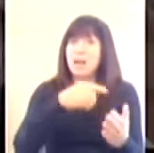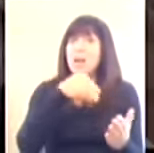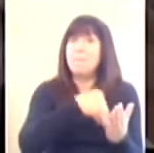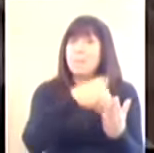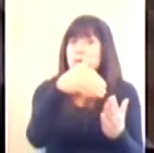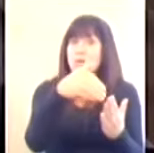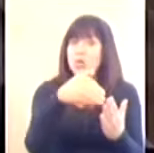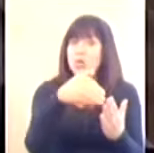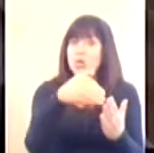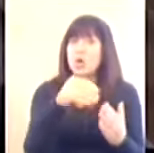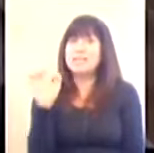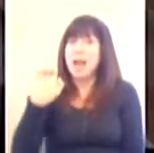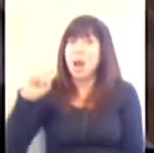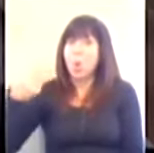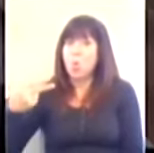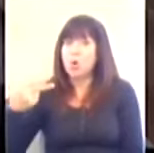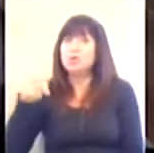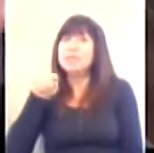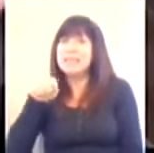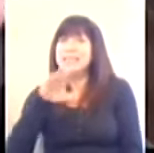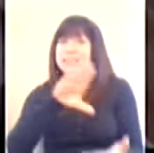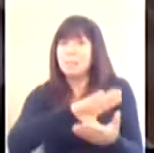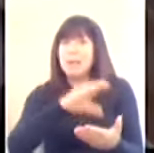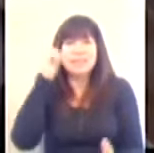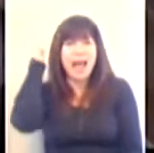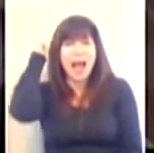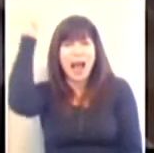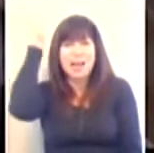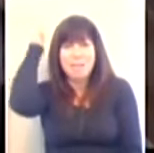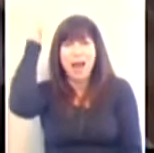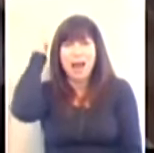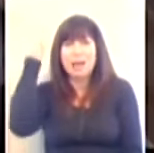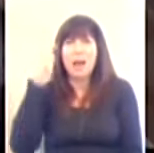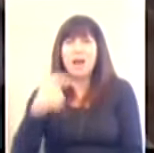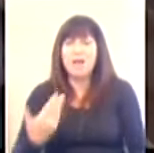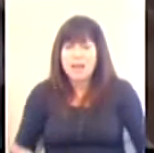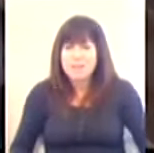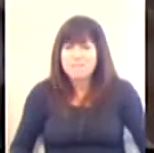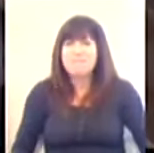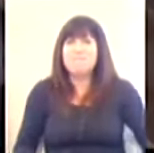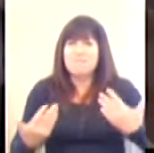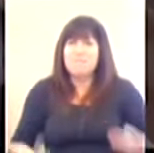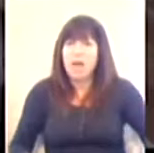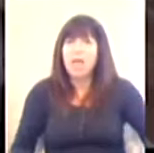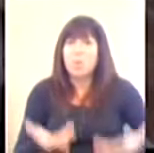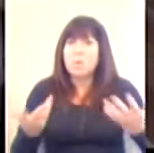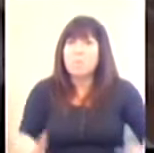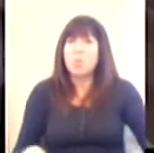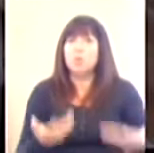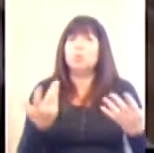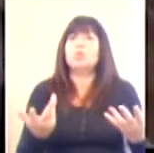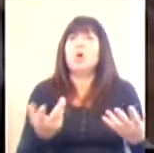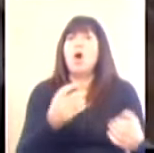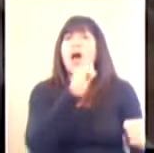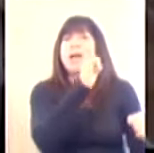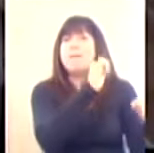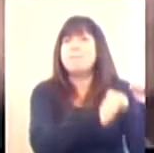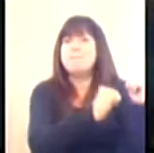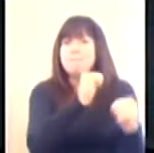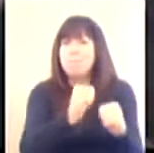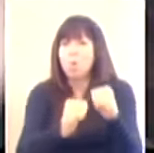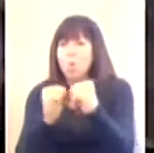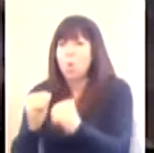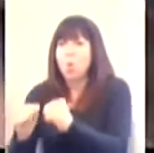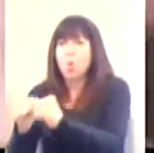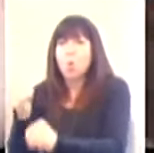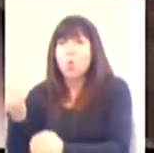de euros, ese país se esperaba que le iba a dar un impulso, o la industria automovilística pensaba que le iba a dar un impulso